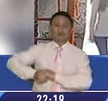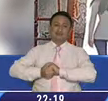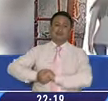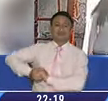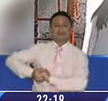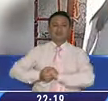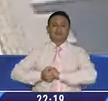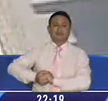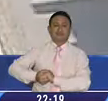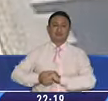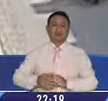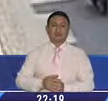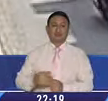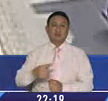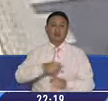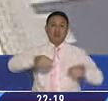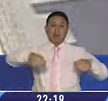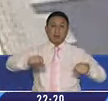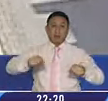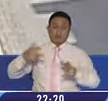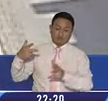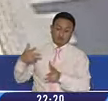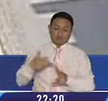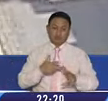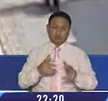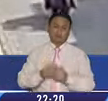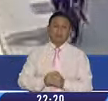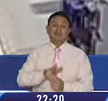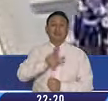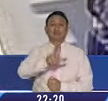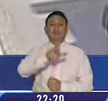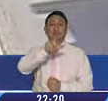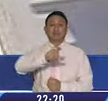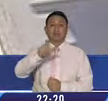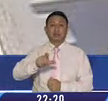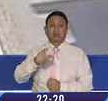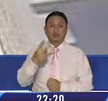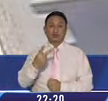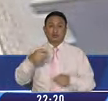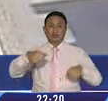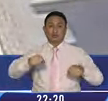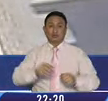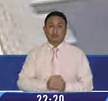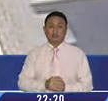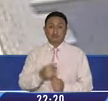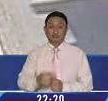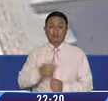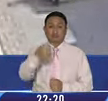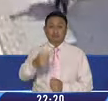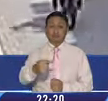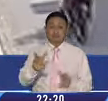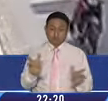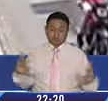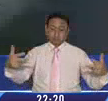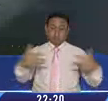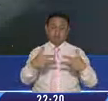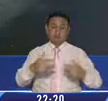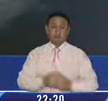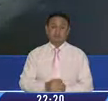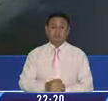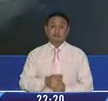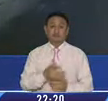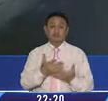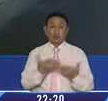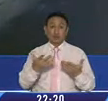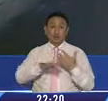los persiguen las motocicletas. Tres sujetos en dos motos. Más adelante los interceptan y les quitan